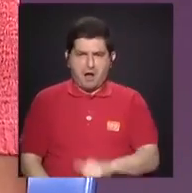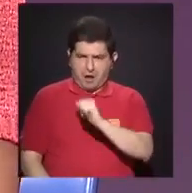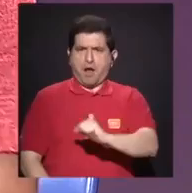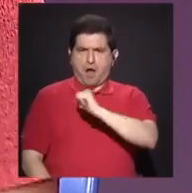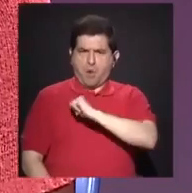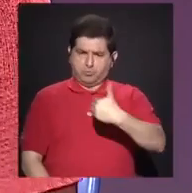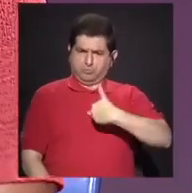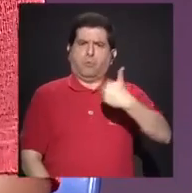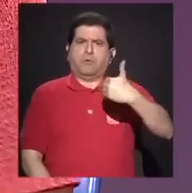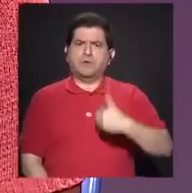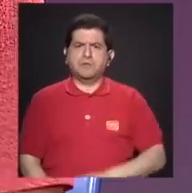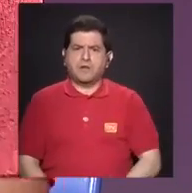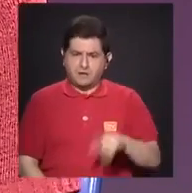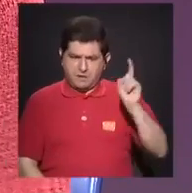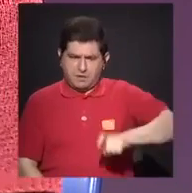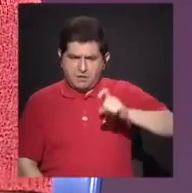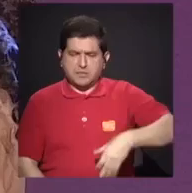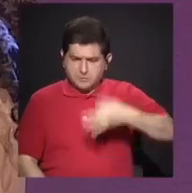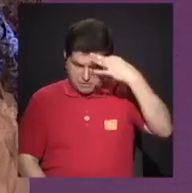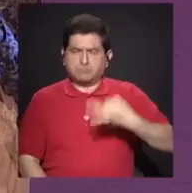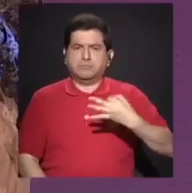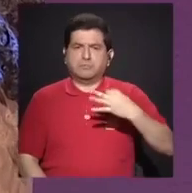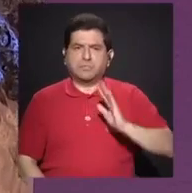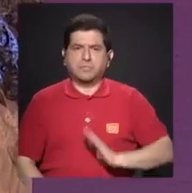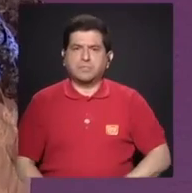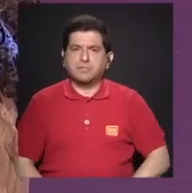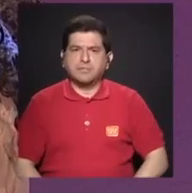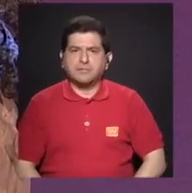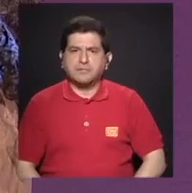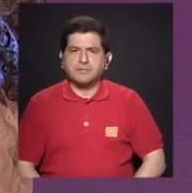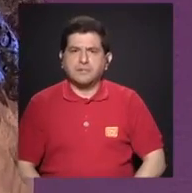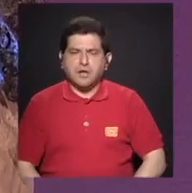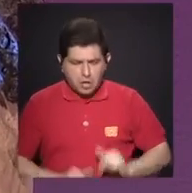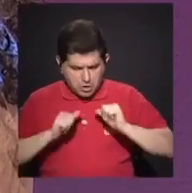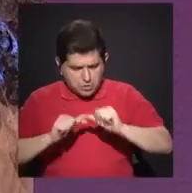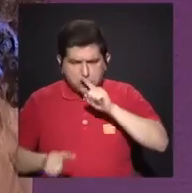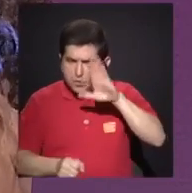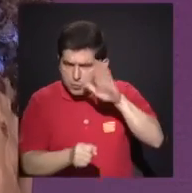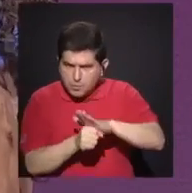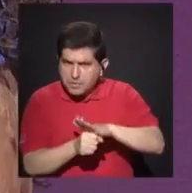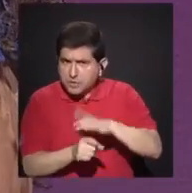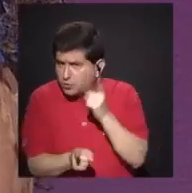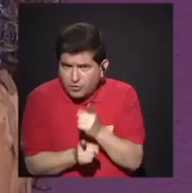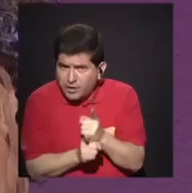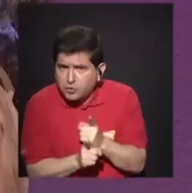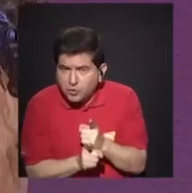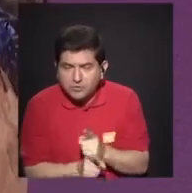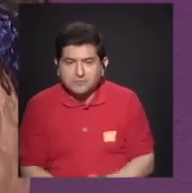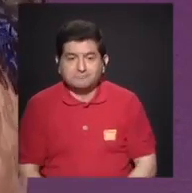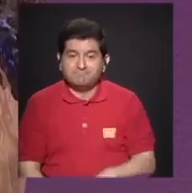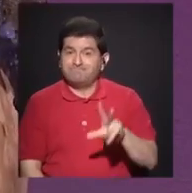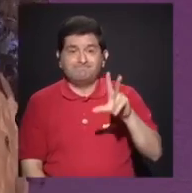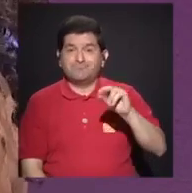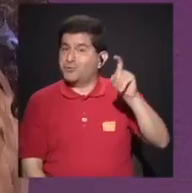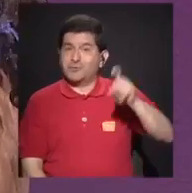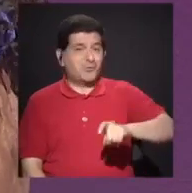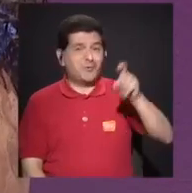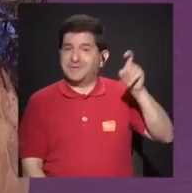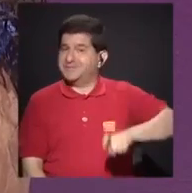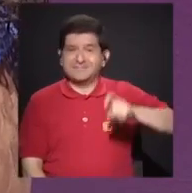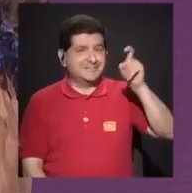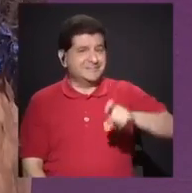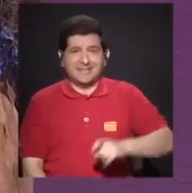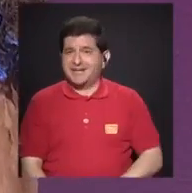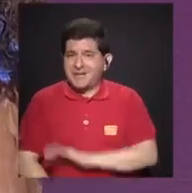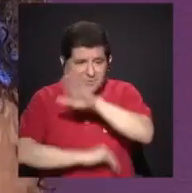autoridad y que sí, entonces debe ser así. Claro. Tenemos que seguirlo al pie de la letra, ¿es así? No necesariamente tenemos